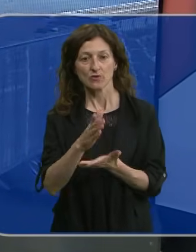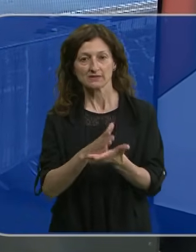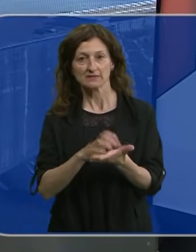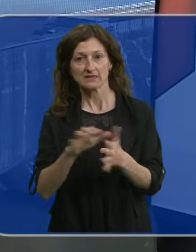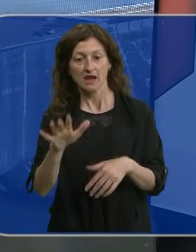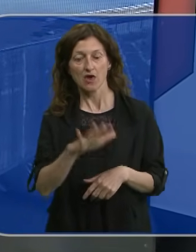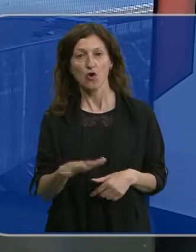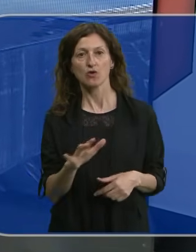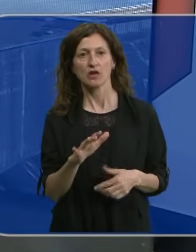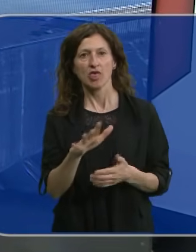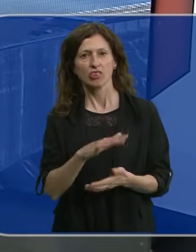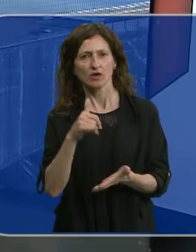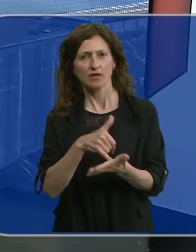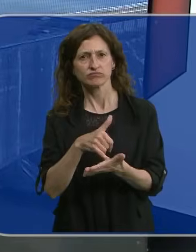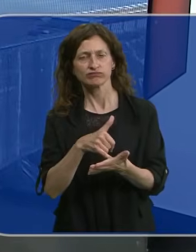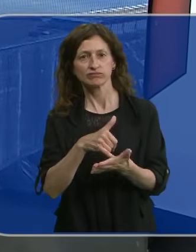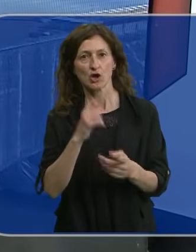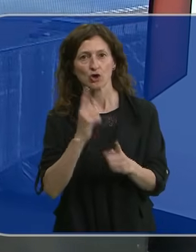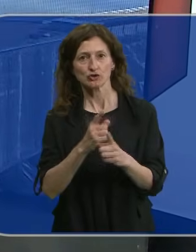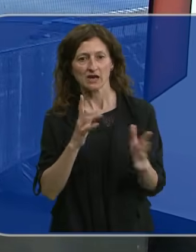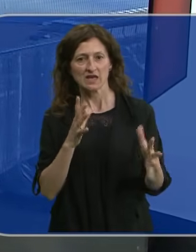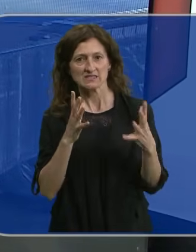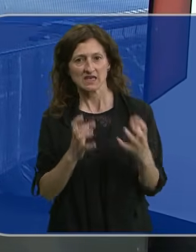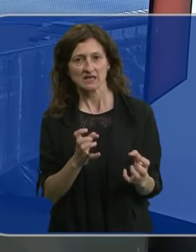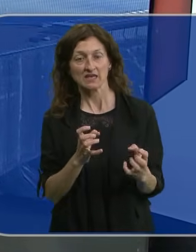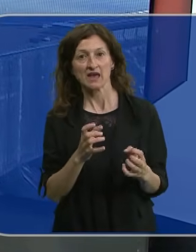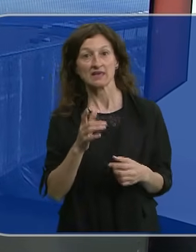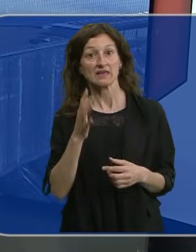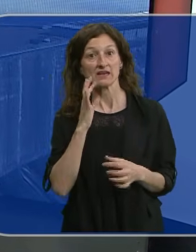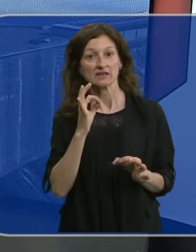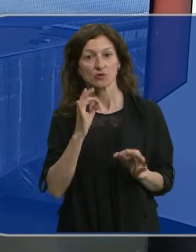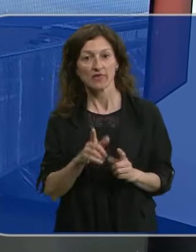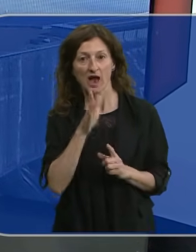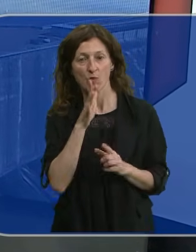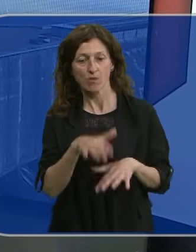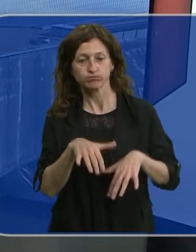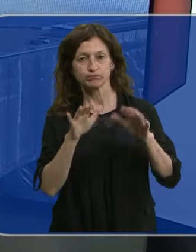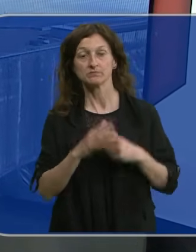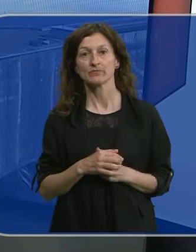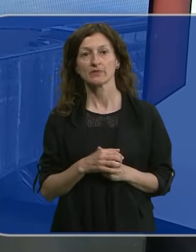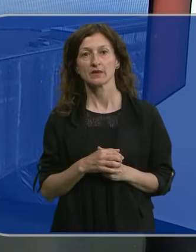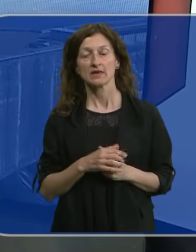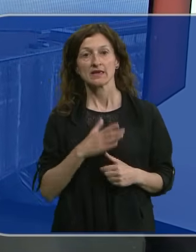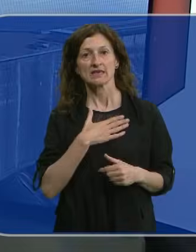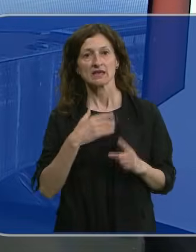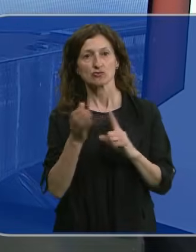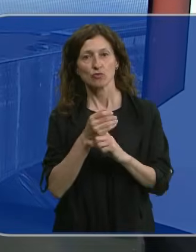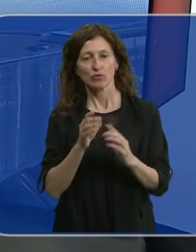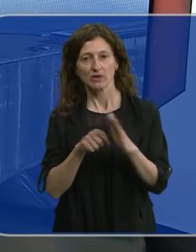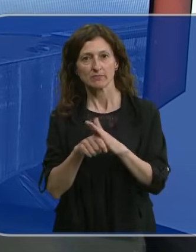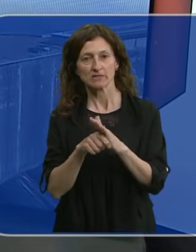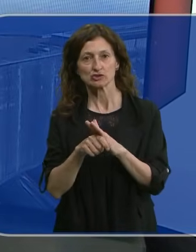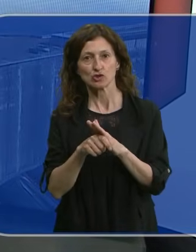comunidad, es una de las zonas más vulnerables de España frente a la sequía y el riesgo creciente de inundaciones. Para combatirlo estiman que se necesitaría una